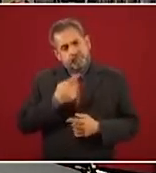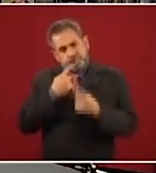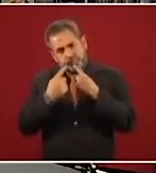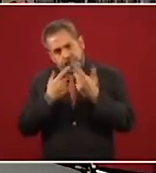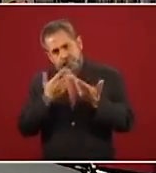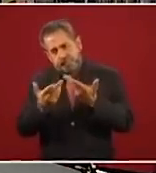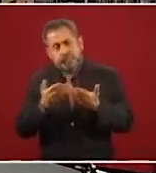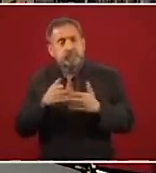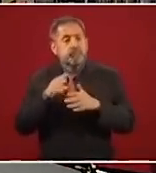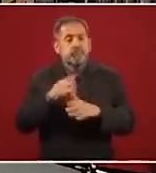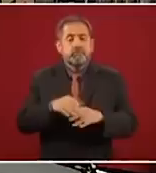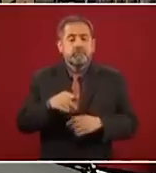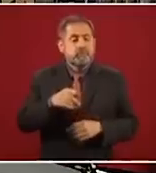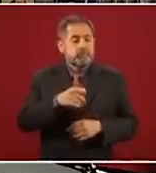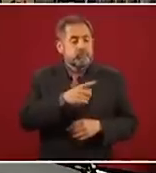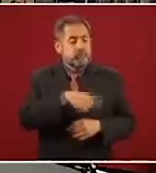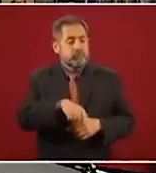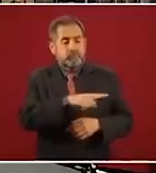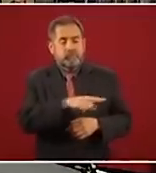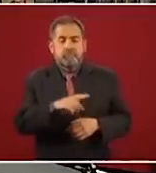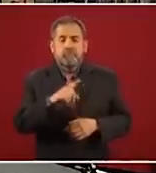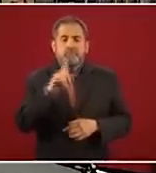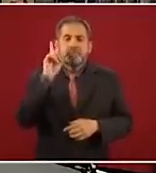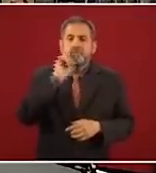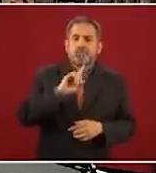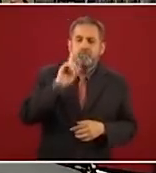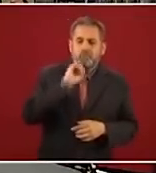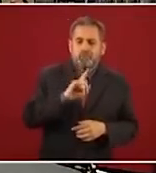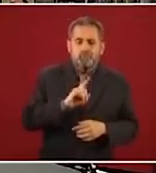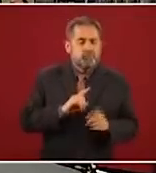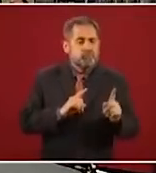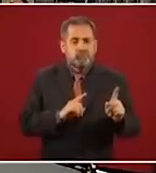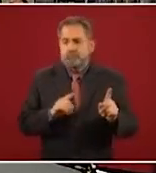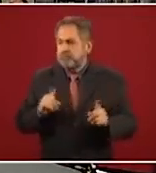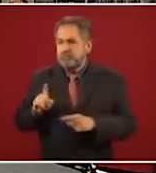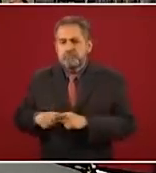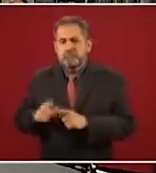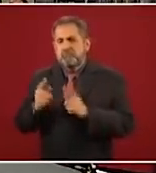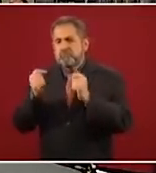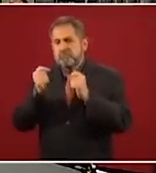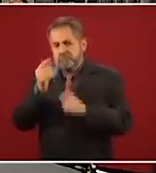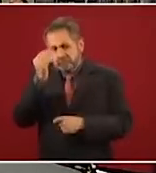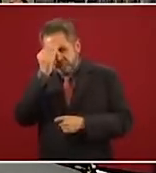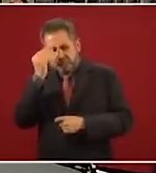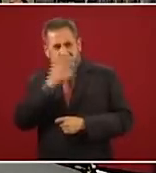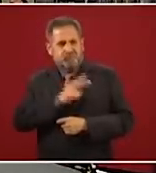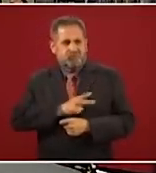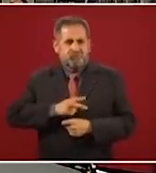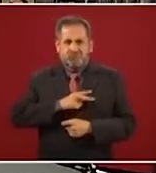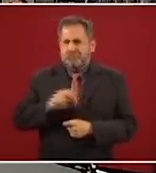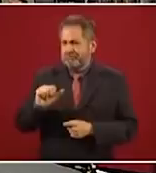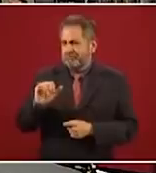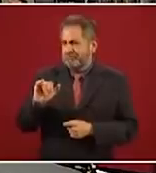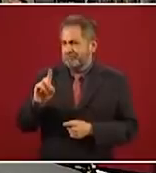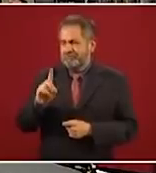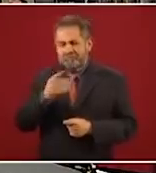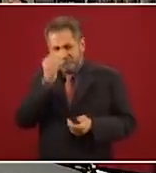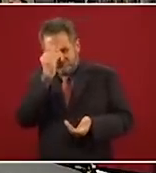los ataques a mujeres con ácido, que es cada vez de manera más frecuente o se hacen públicos,